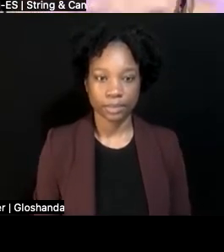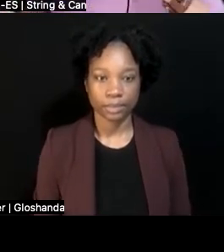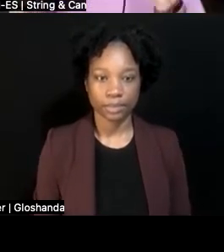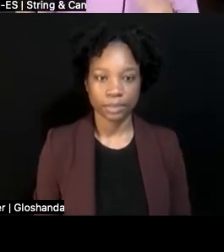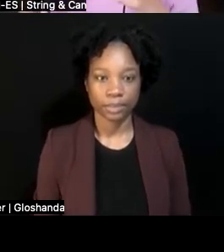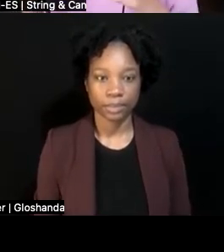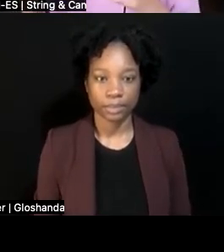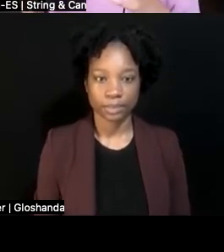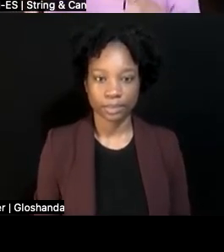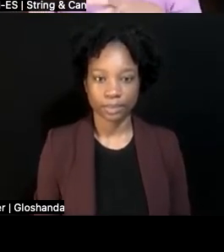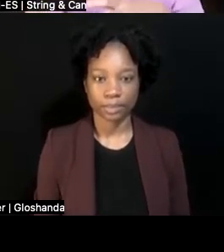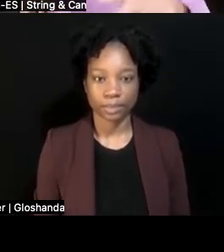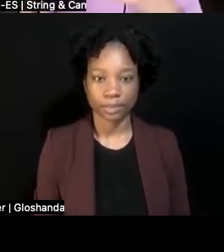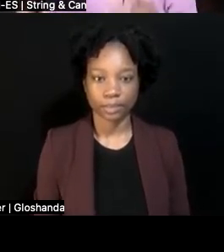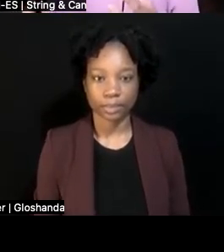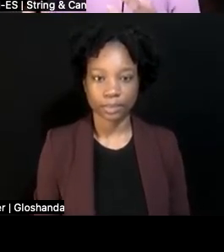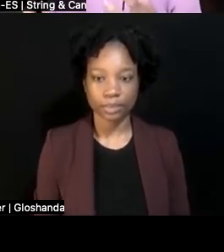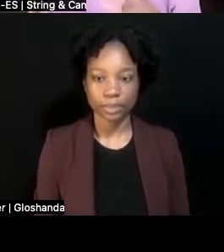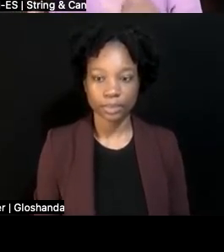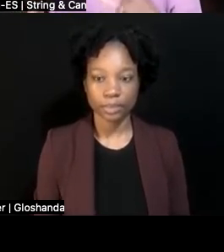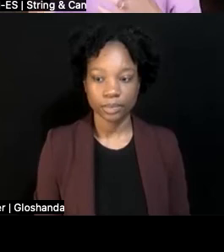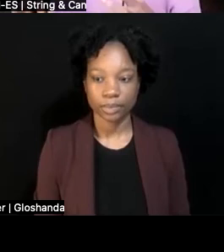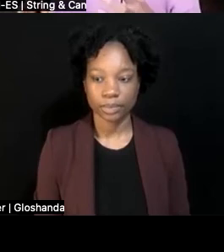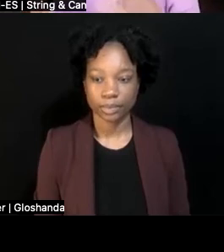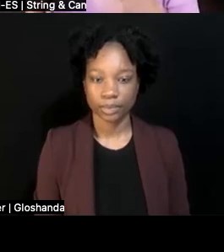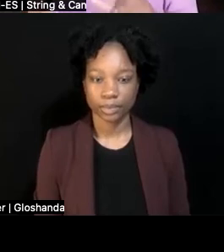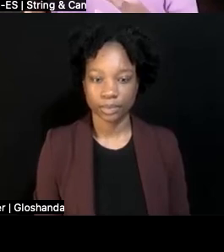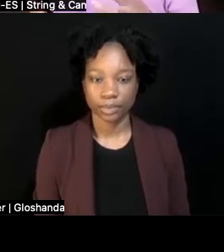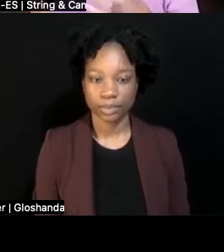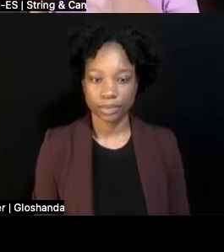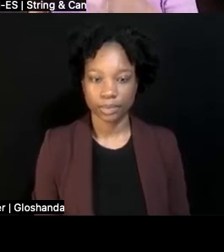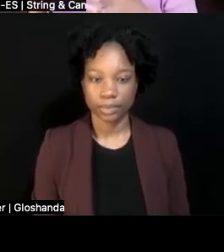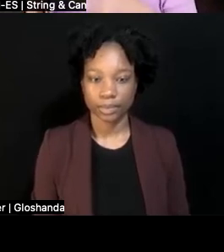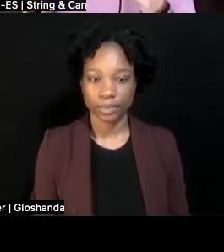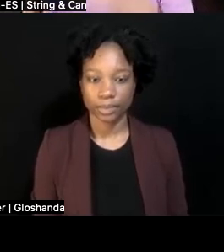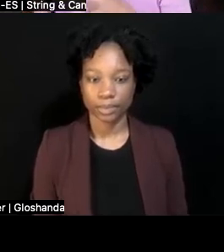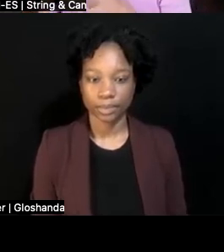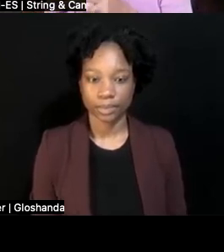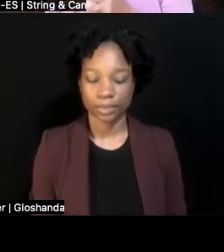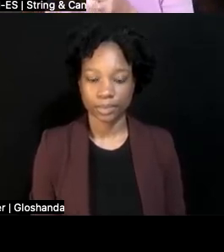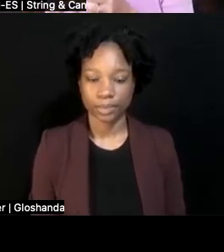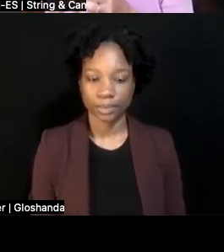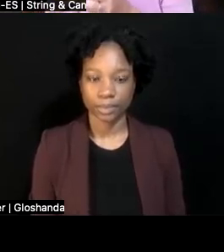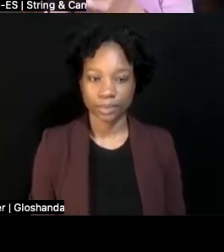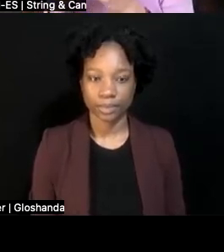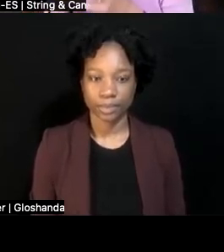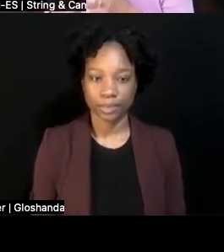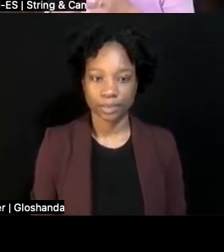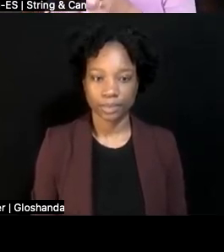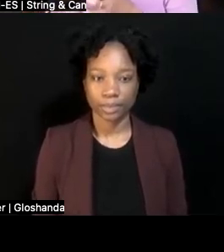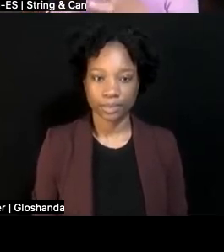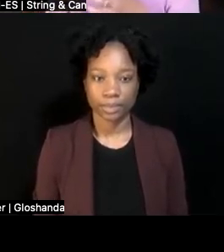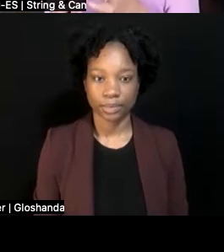brotó una emoción, una alegría de tanta gente por fin viéndose representados en